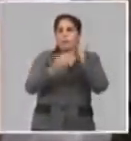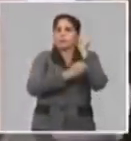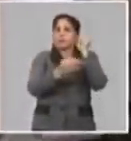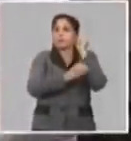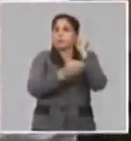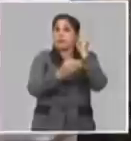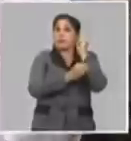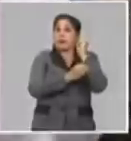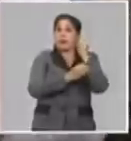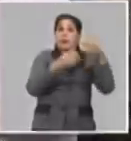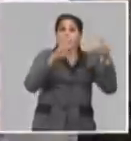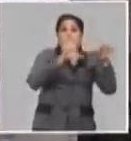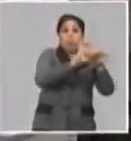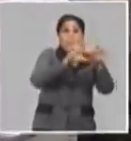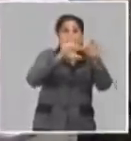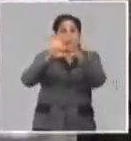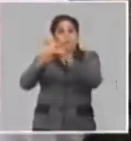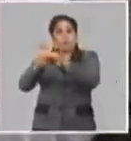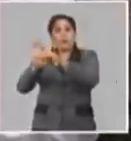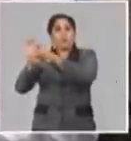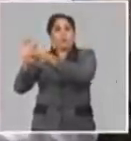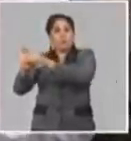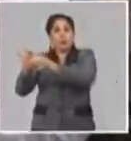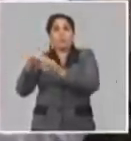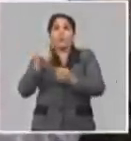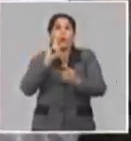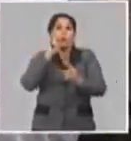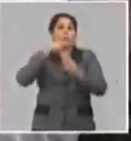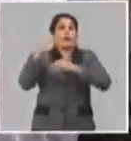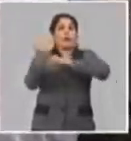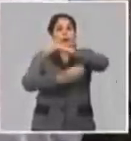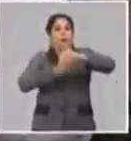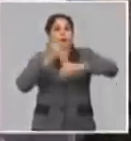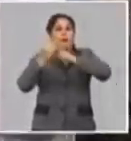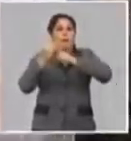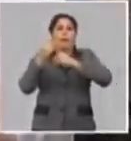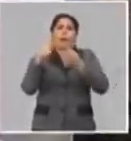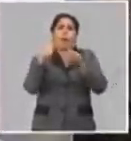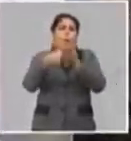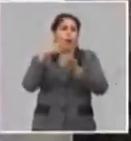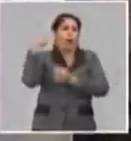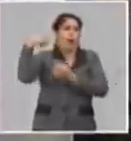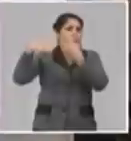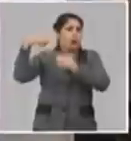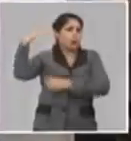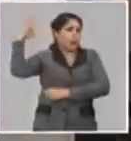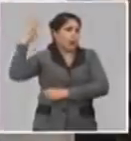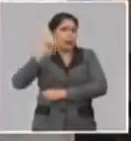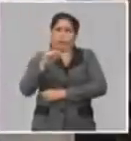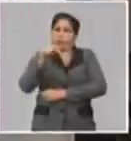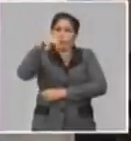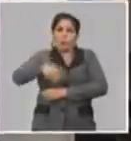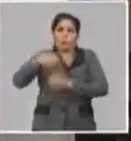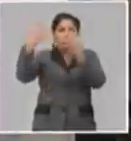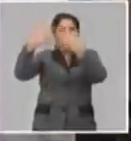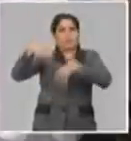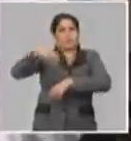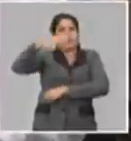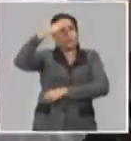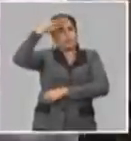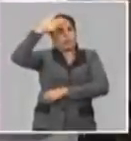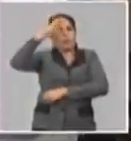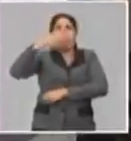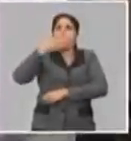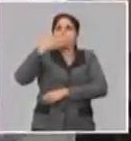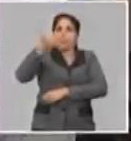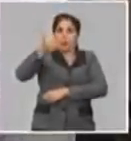potencialidades del encadenamiento productivo, y todo eso tributa a la sustitución de importaciones, al aprovechamiento de la capacidad que tenemos instalada en el país,